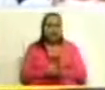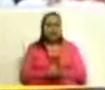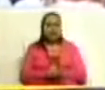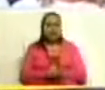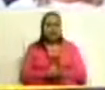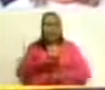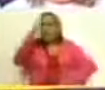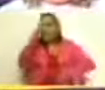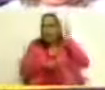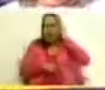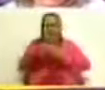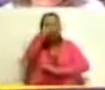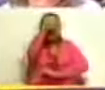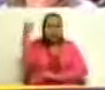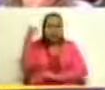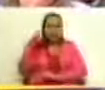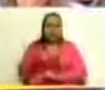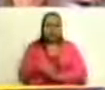Prohibido olvidar.